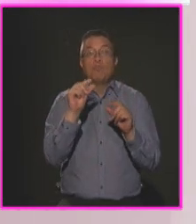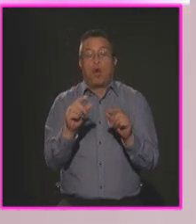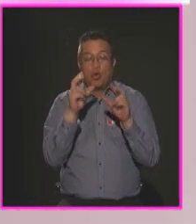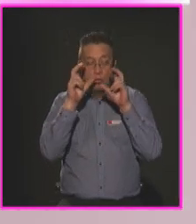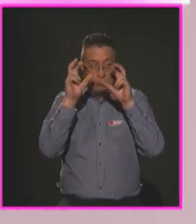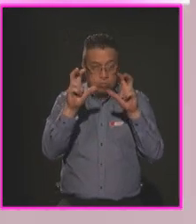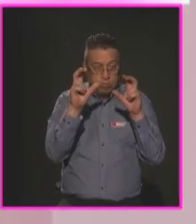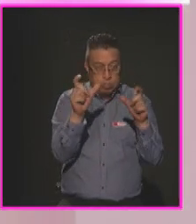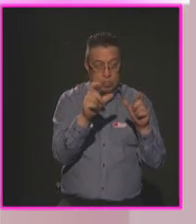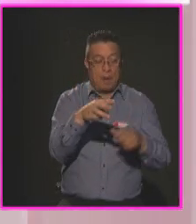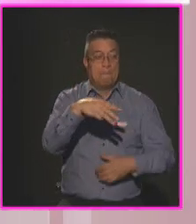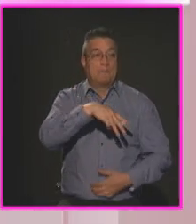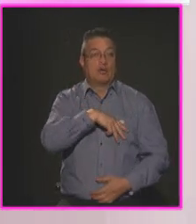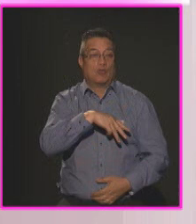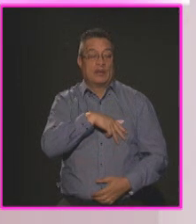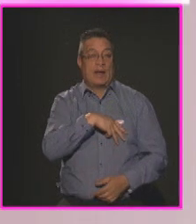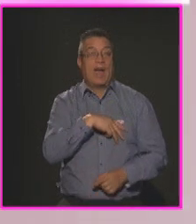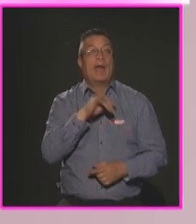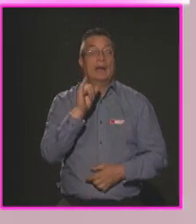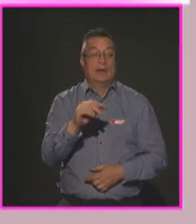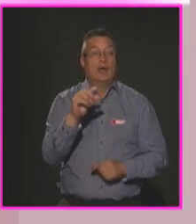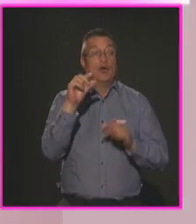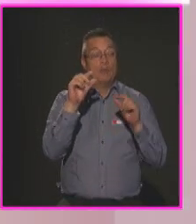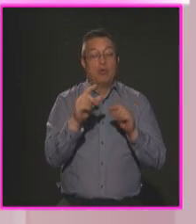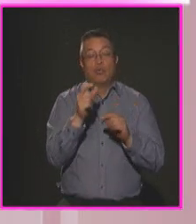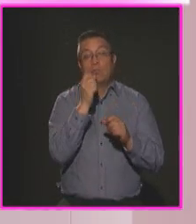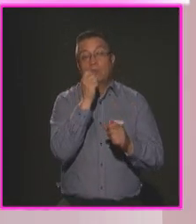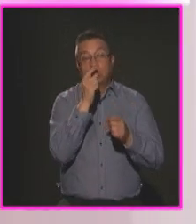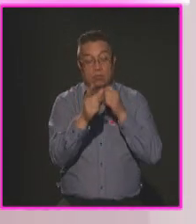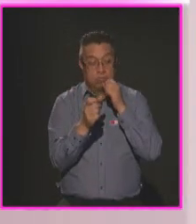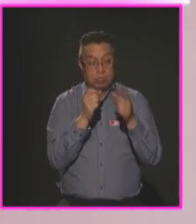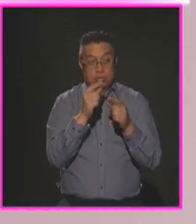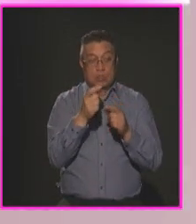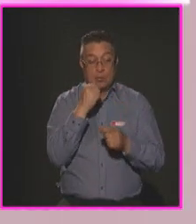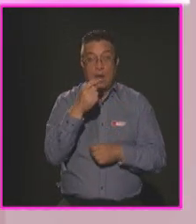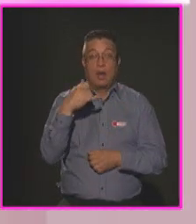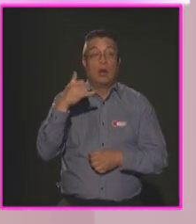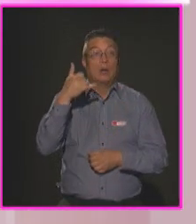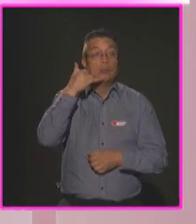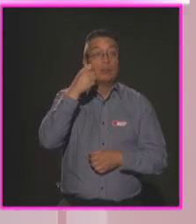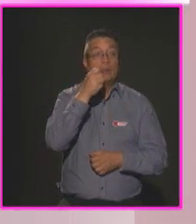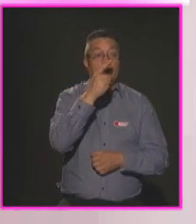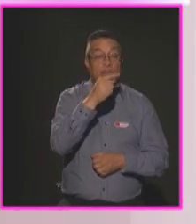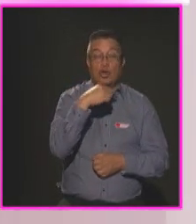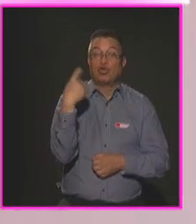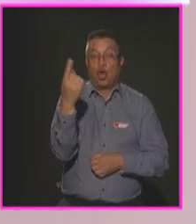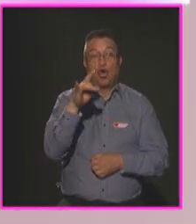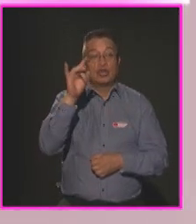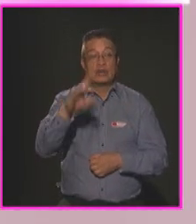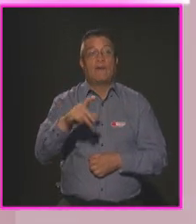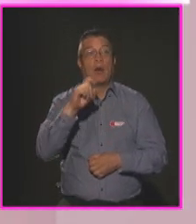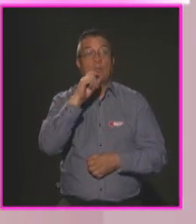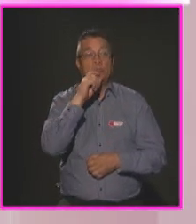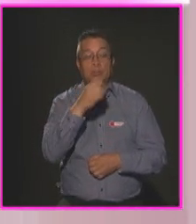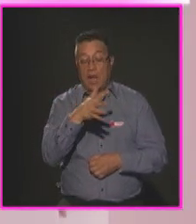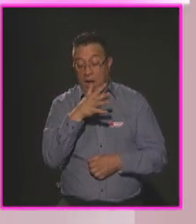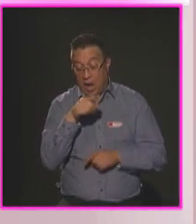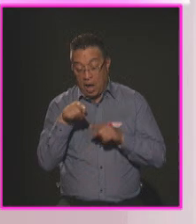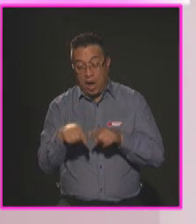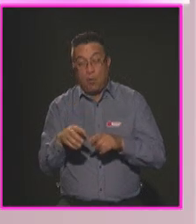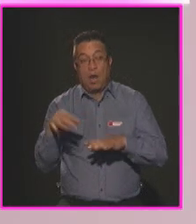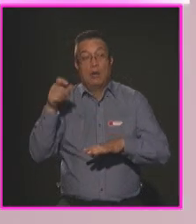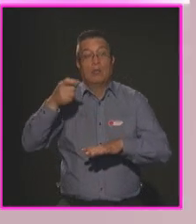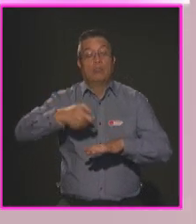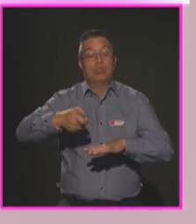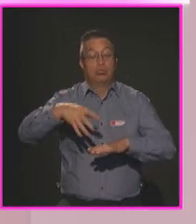en la región metropolitana y también las denuncias no son anónimas. Pues entonces todos sabían ahí quiénes estaban regando el césped durante